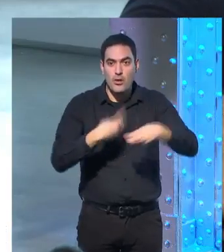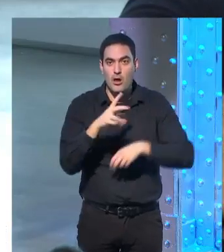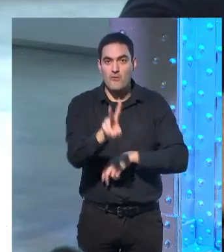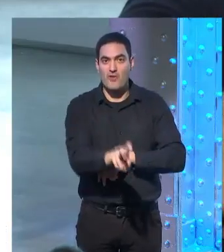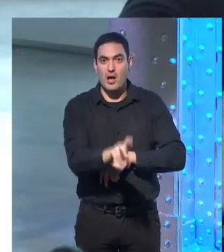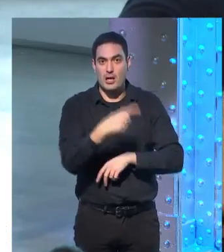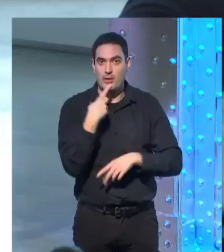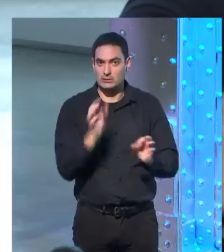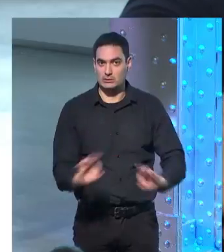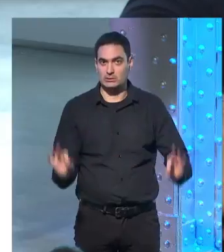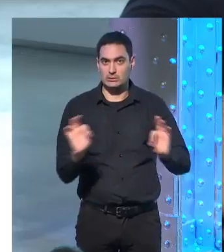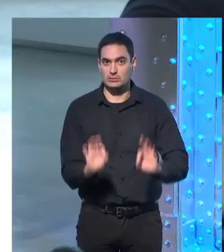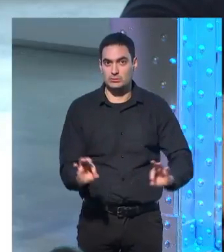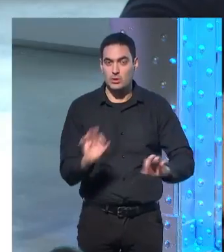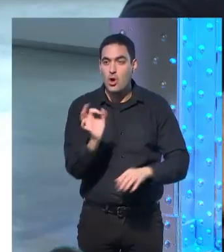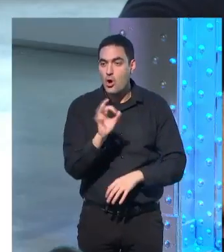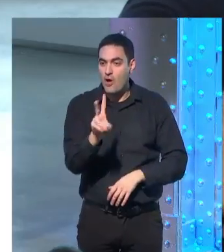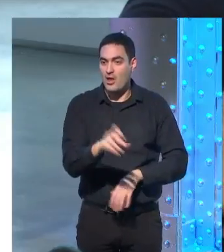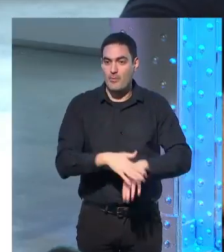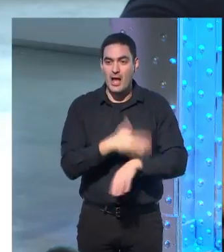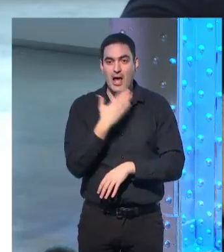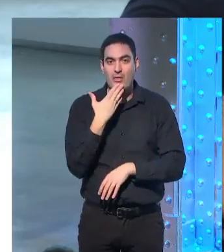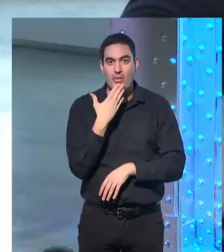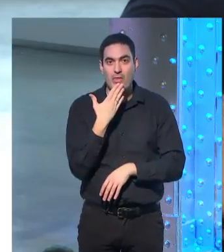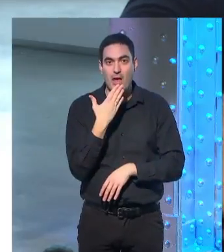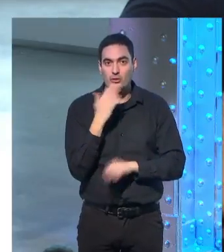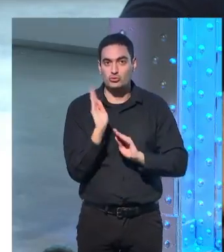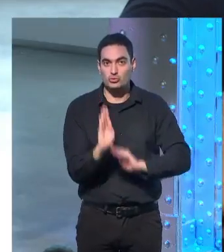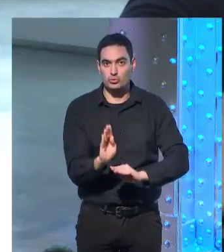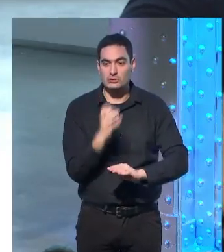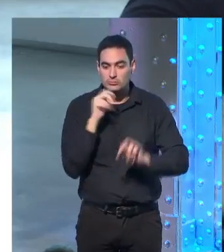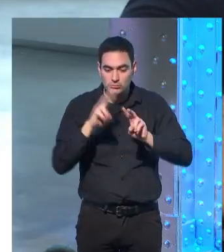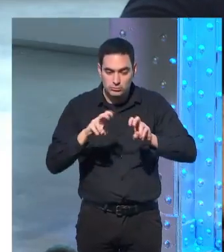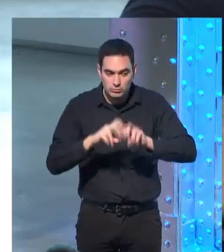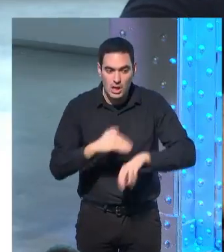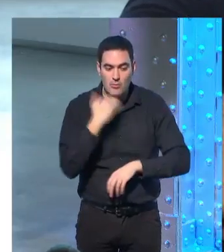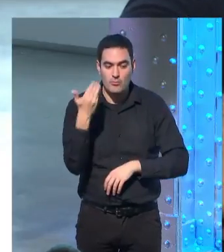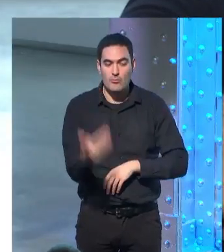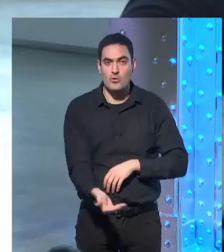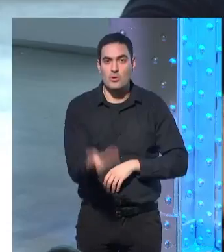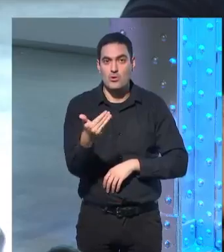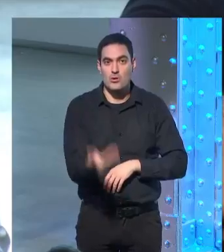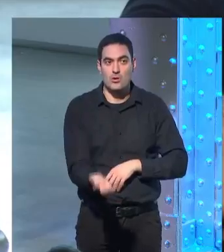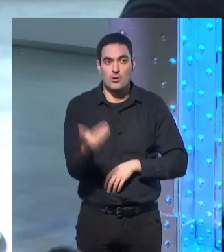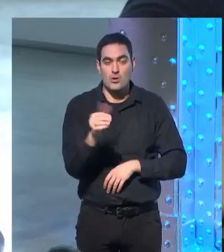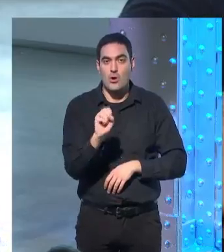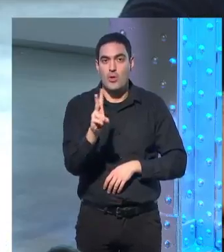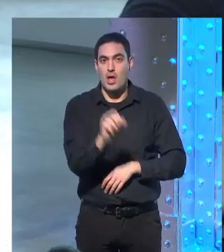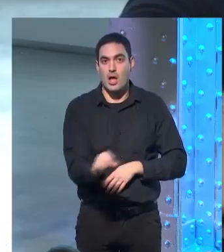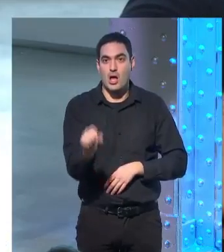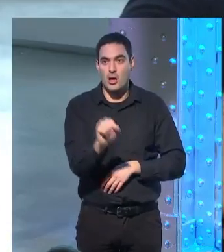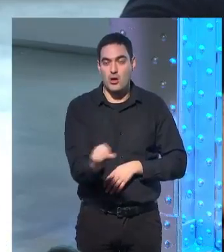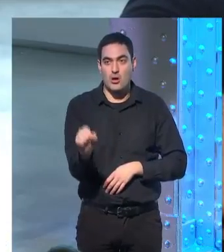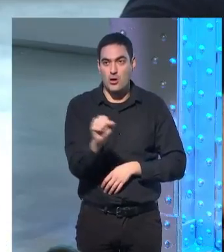válido, o que sea incluso válido para la edad del niño que está consultándolo, ¿no? Porque también hay algo importante, que al final el niño tiene que entrar, el niño con 12 años